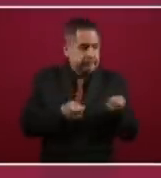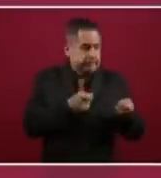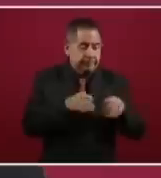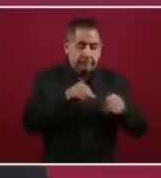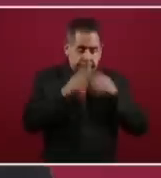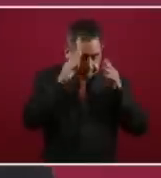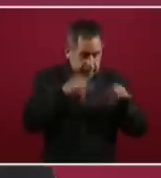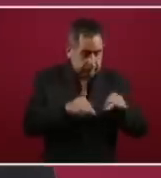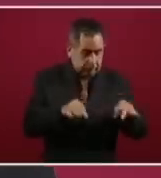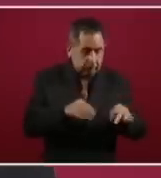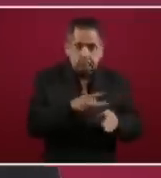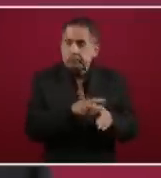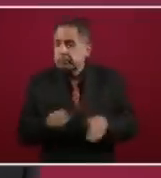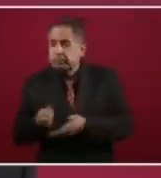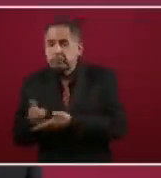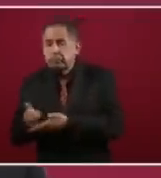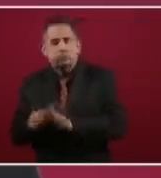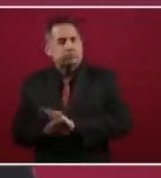otra,